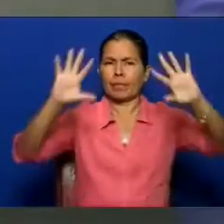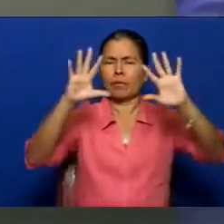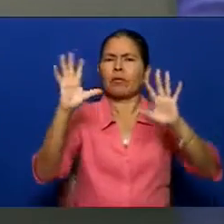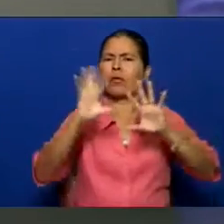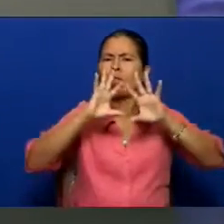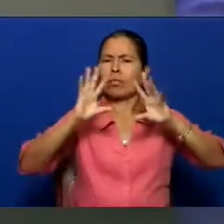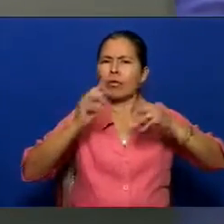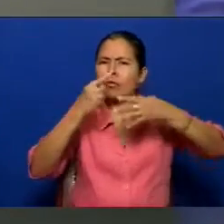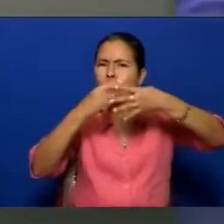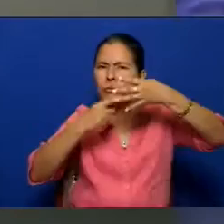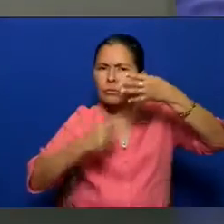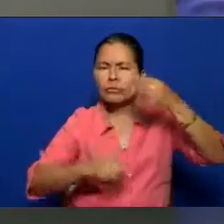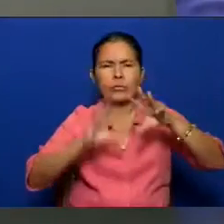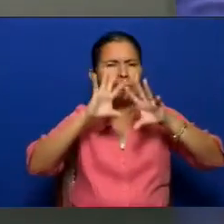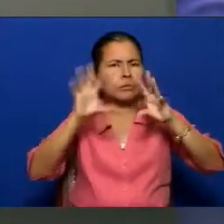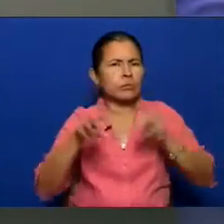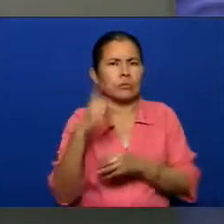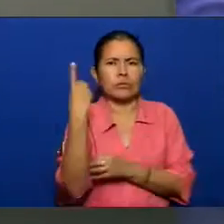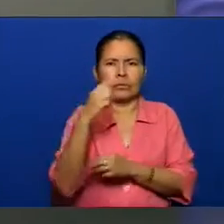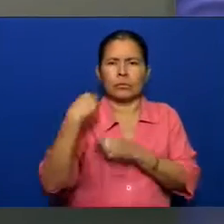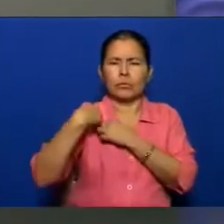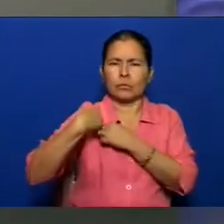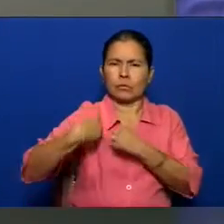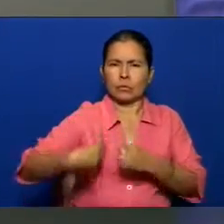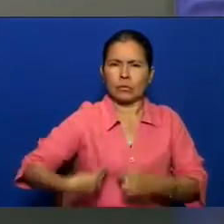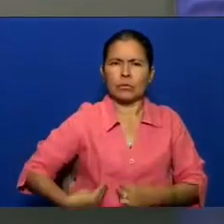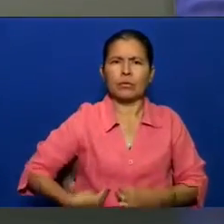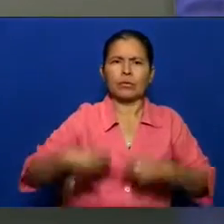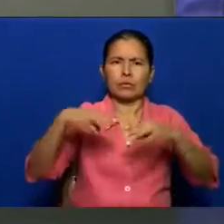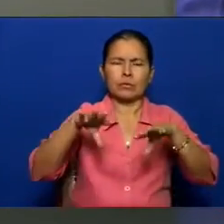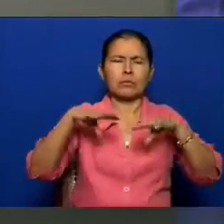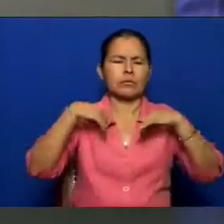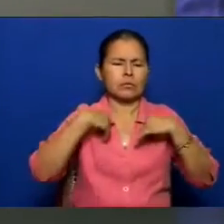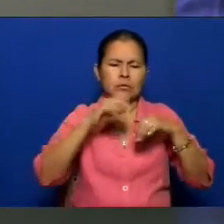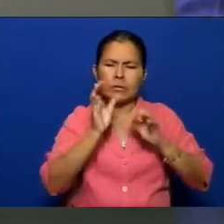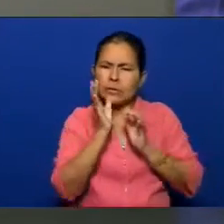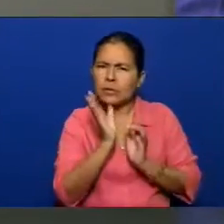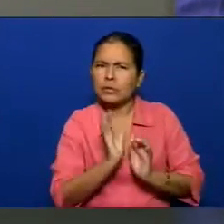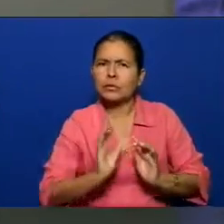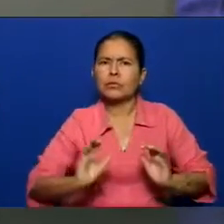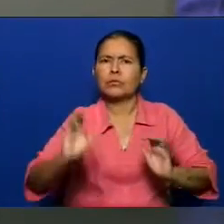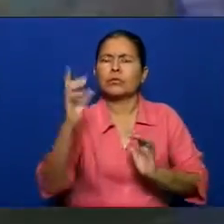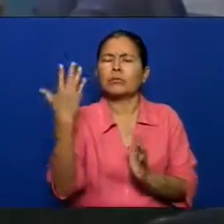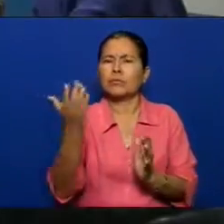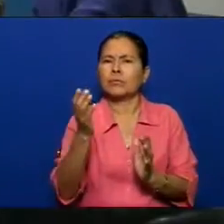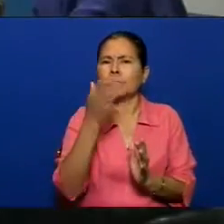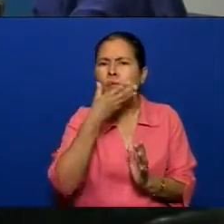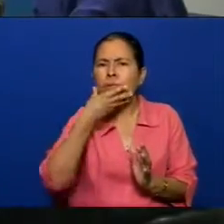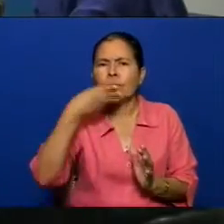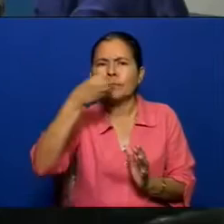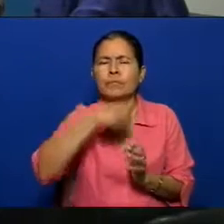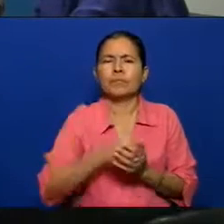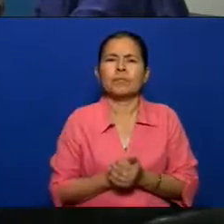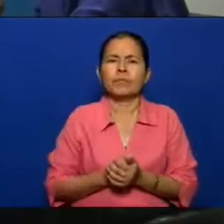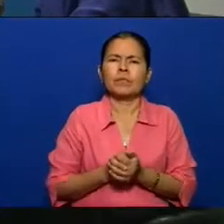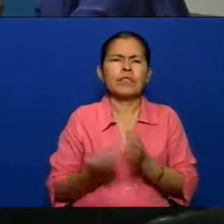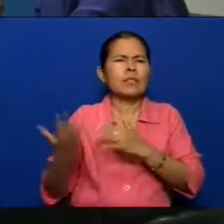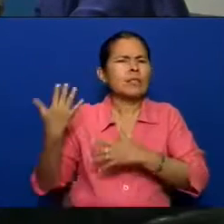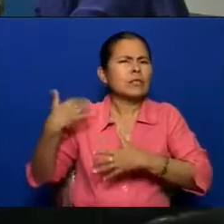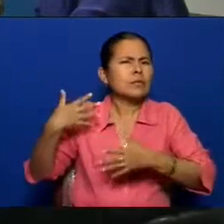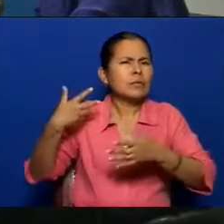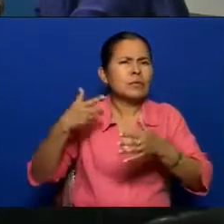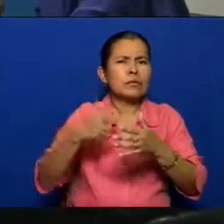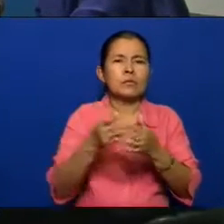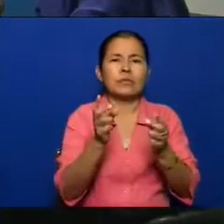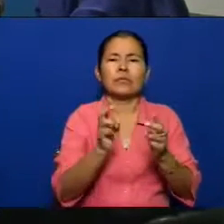trata sobre todos los derechos humanos reconocidos para la niñez y la adolescencia. Perfecto. ¿Desde hace cuánto tiene